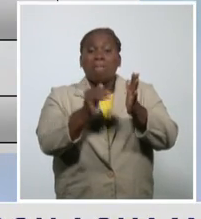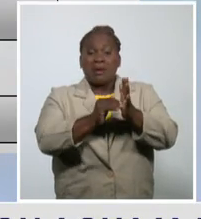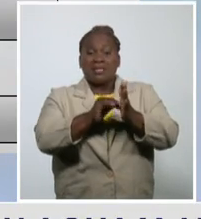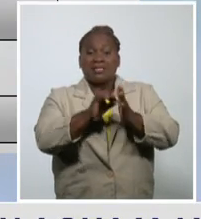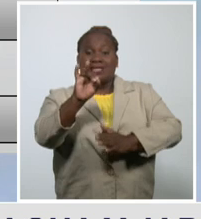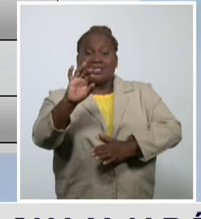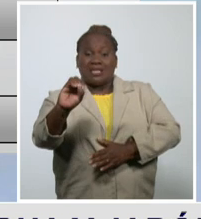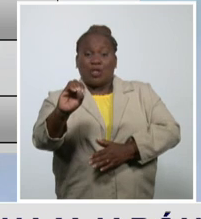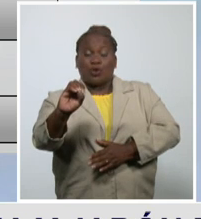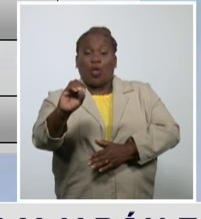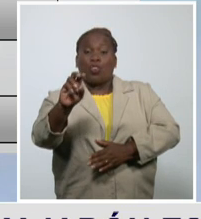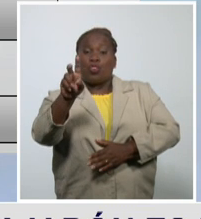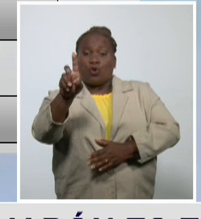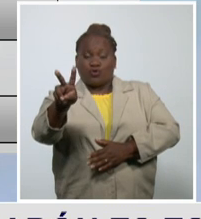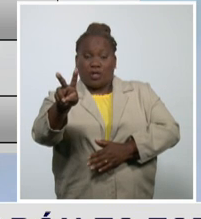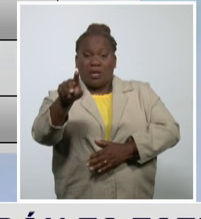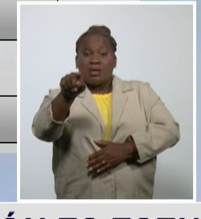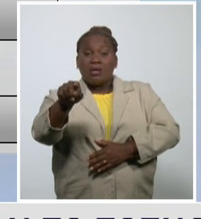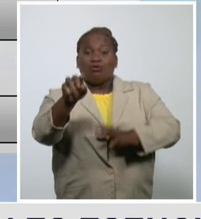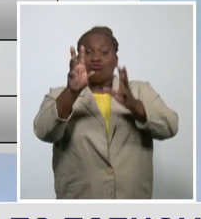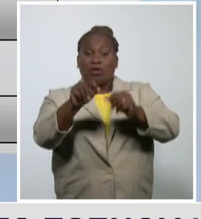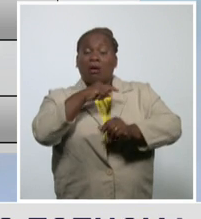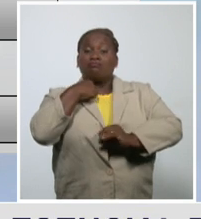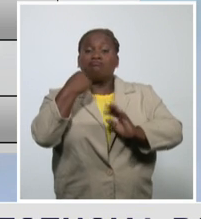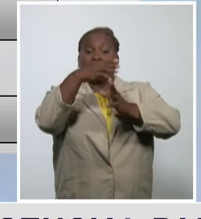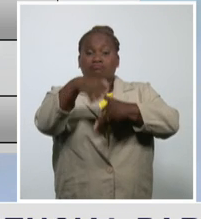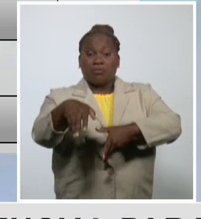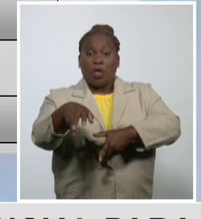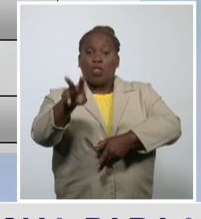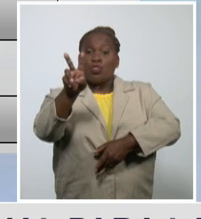2.844.712. Total de fallecidos a nivel mundial,